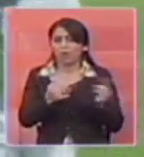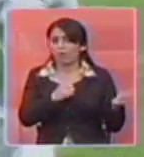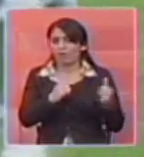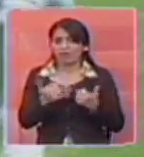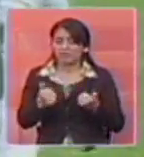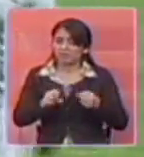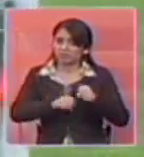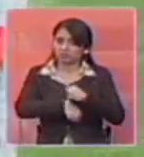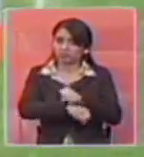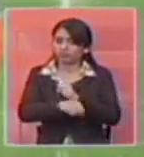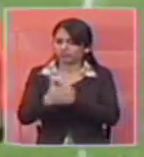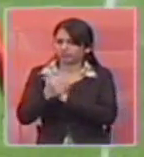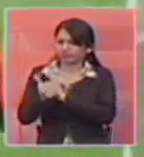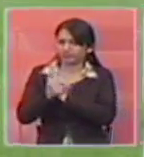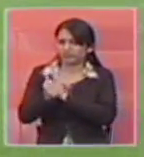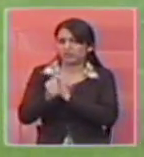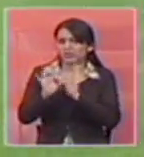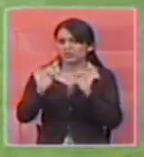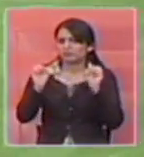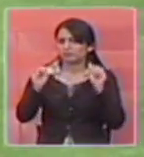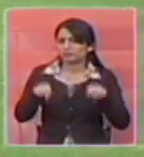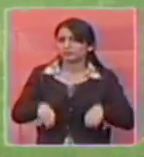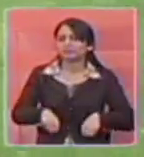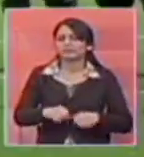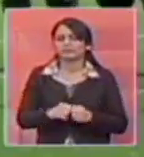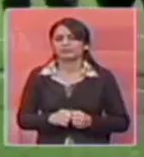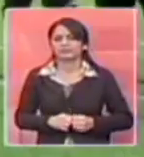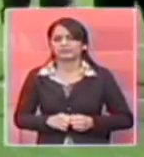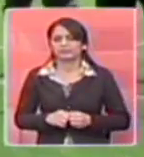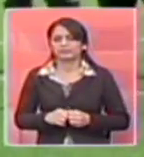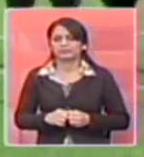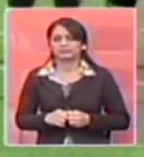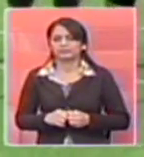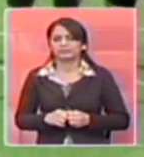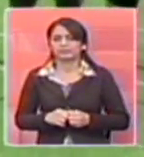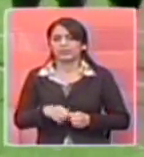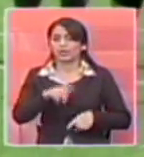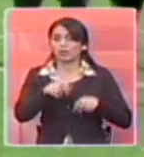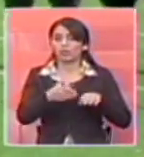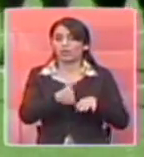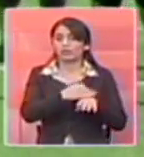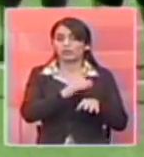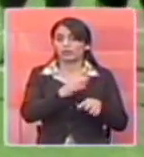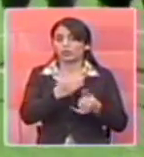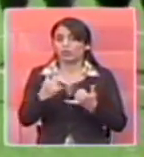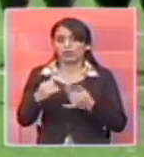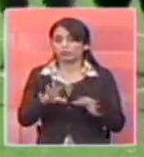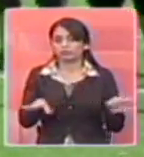de muy buena calidad que pueden ocupar el puesto de los que dejan.